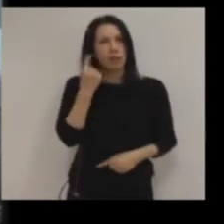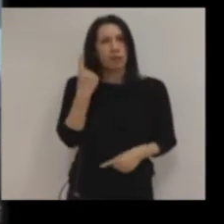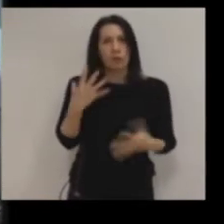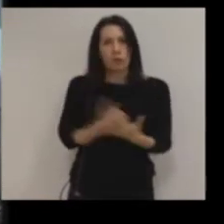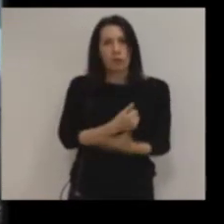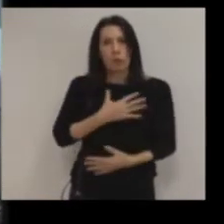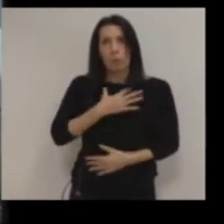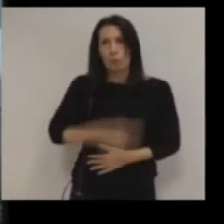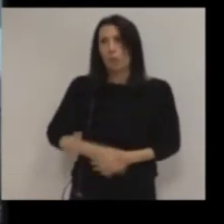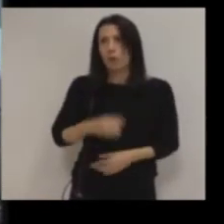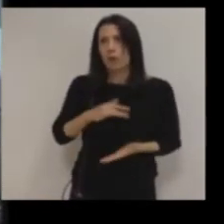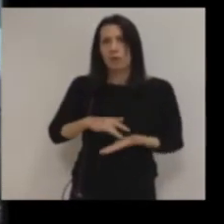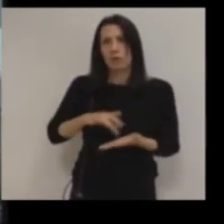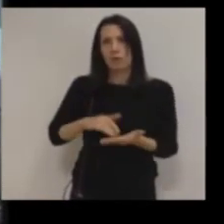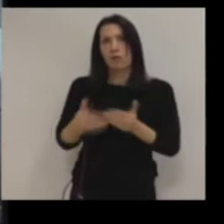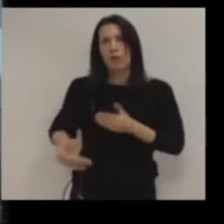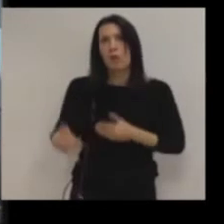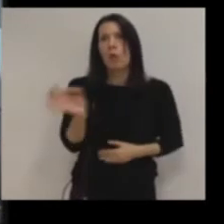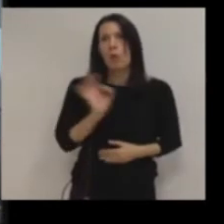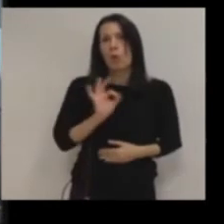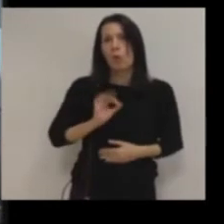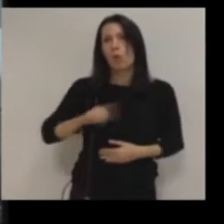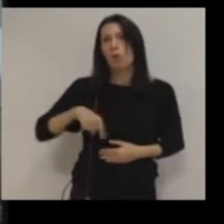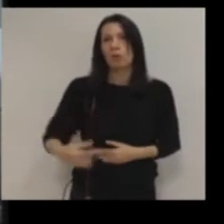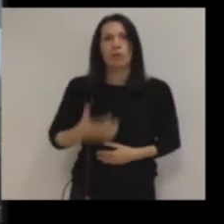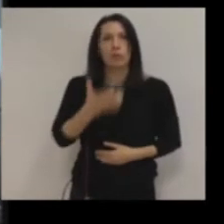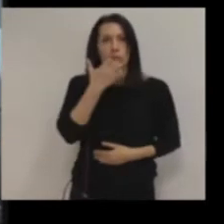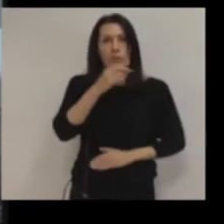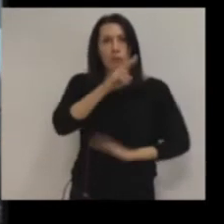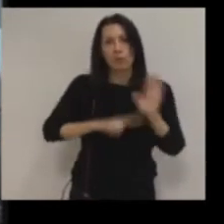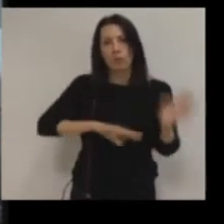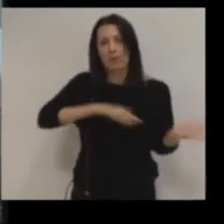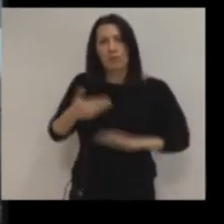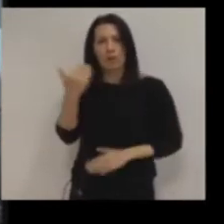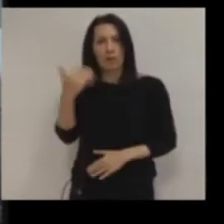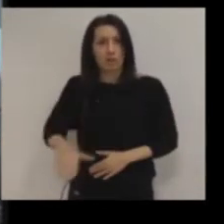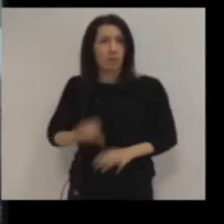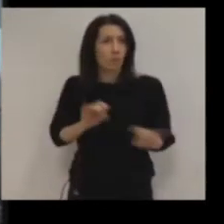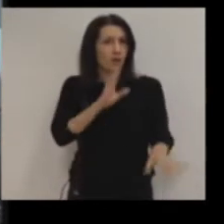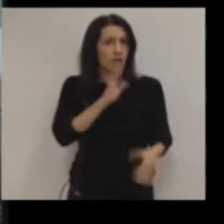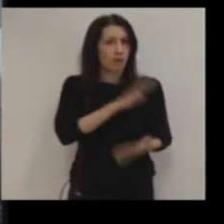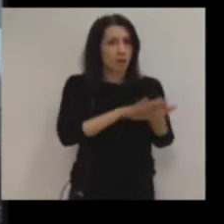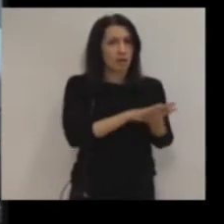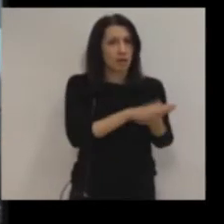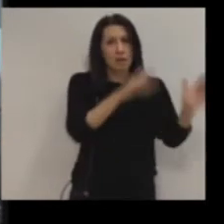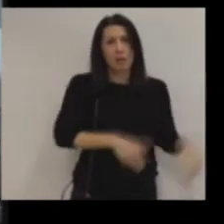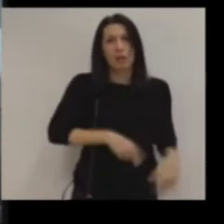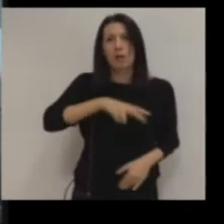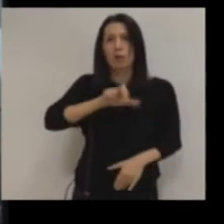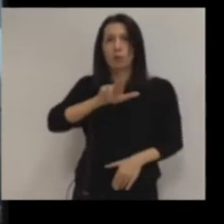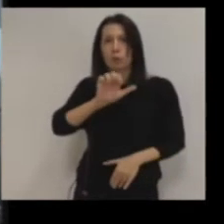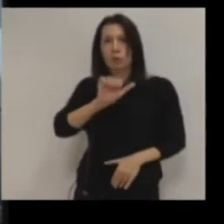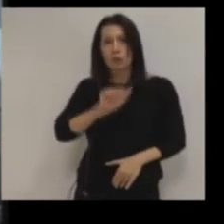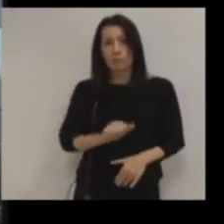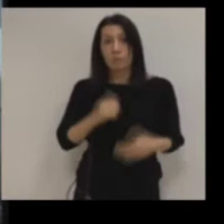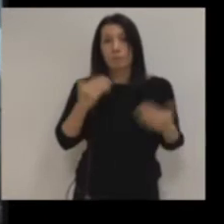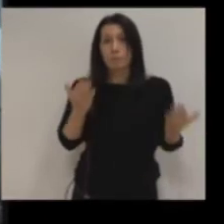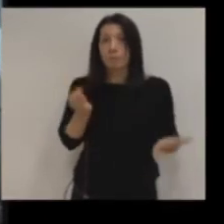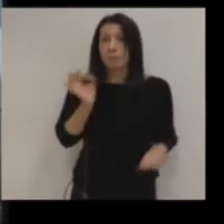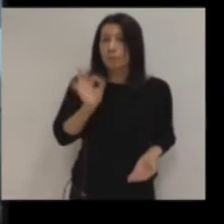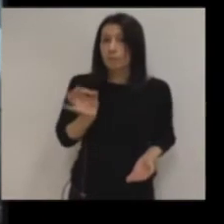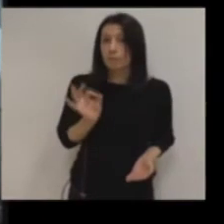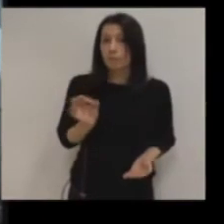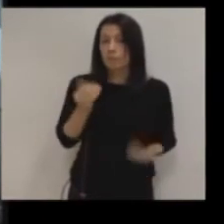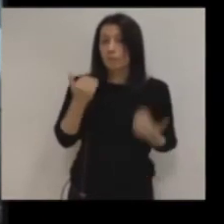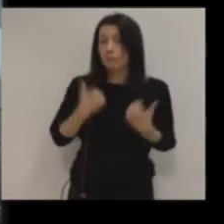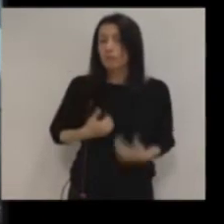puede pasar o los efectos que puede producir una norma mal aplicada, como decía Nuria. Pero lo que es cierto es que